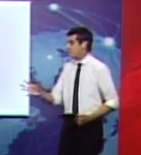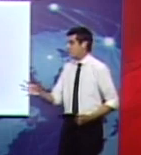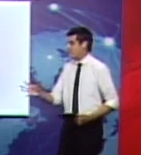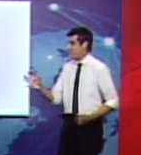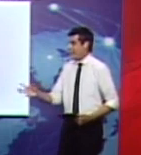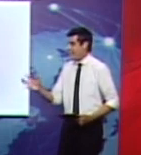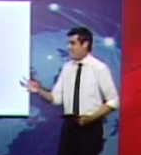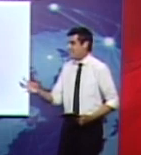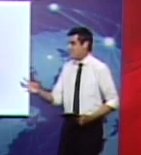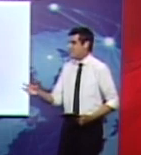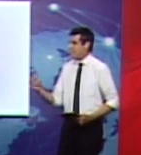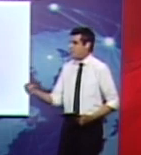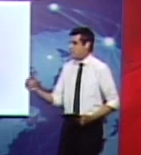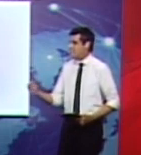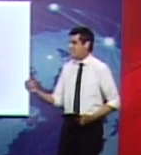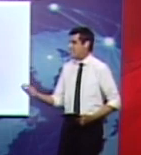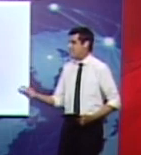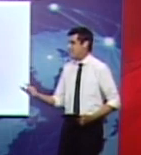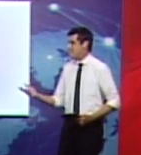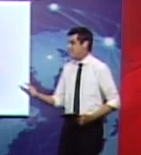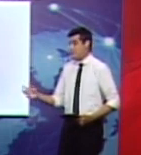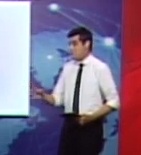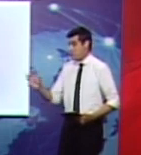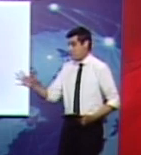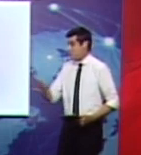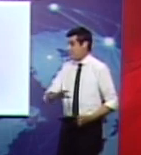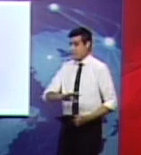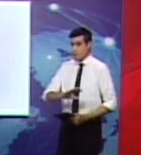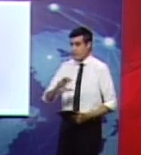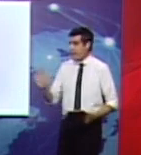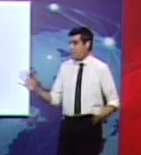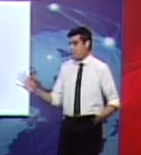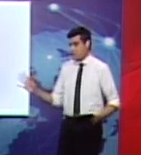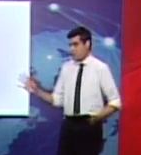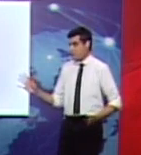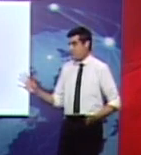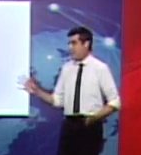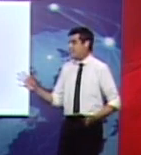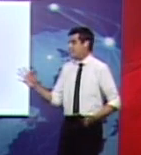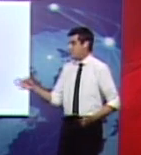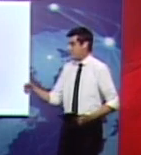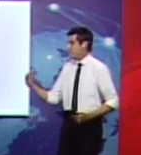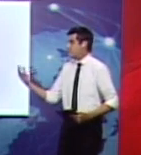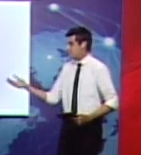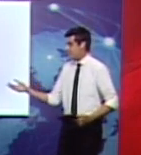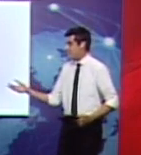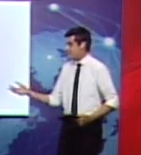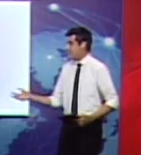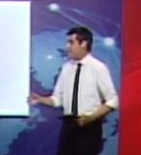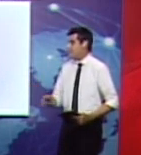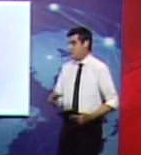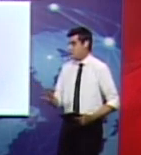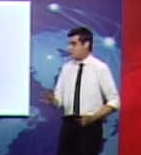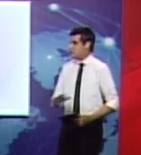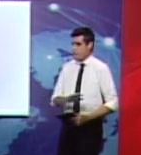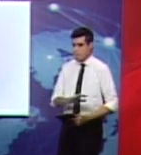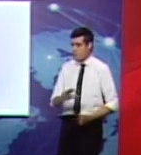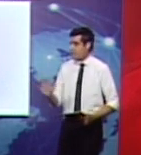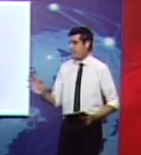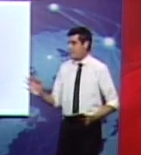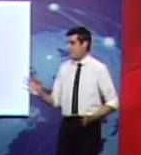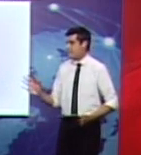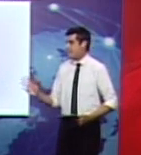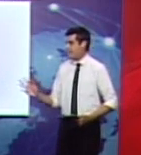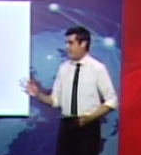rusos claro la gente en rusia que piensa realmente porque putin tiene un gran apoyo en rusia y por lo menos oficialmente los rusos